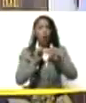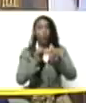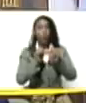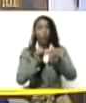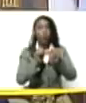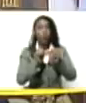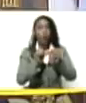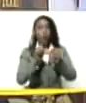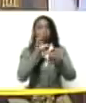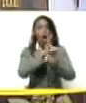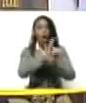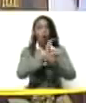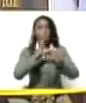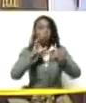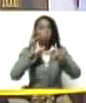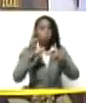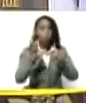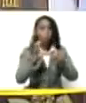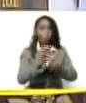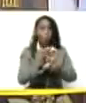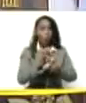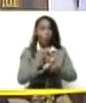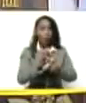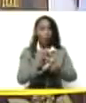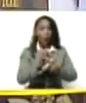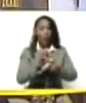se crean las condiciones precisas